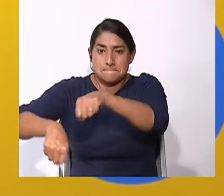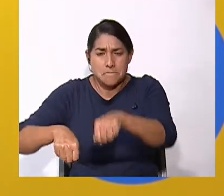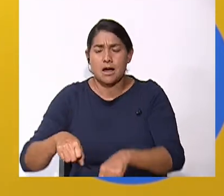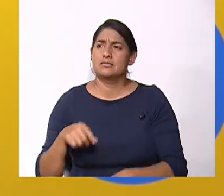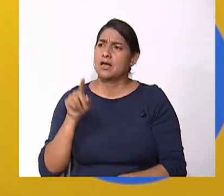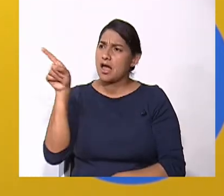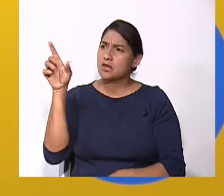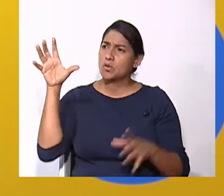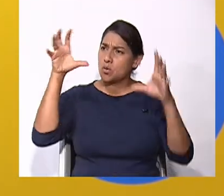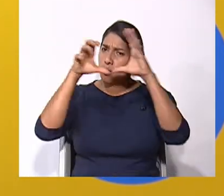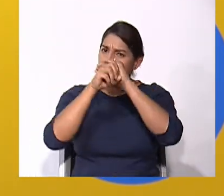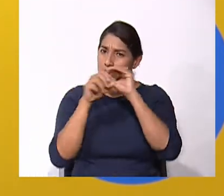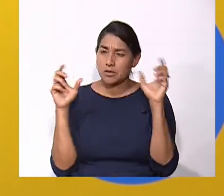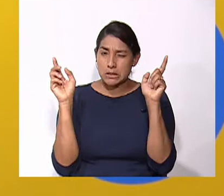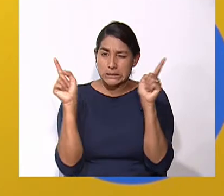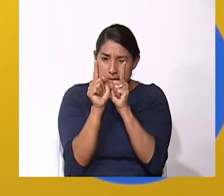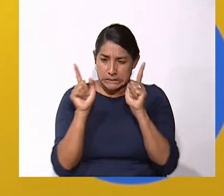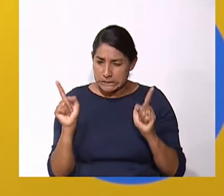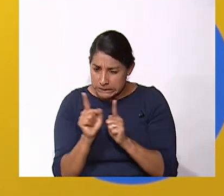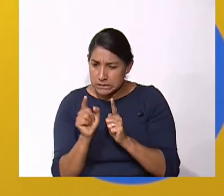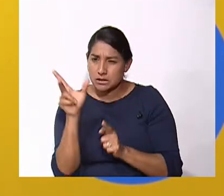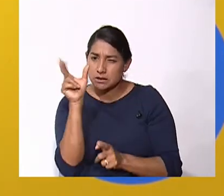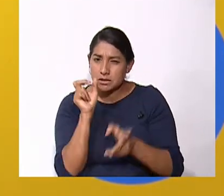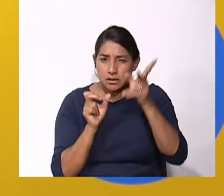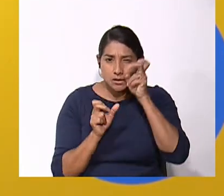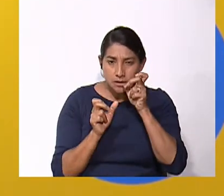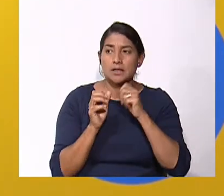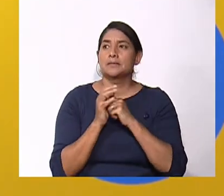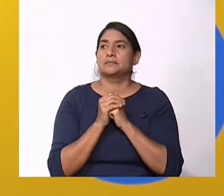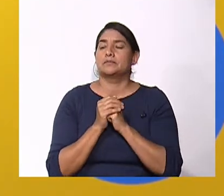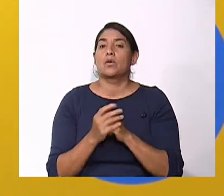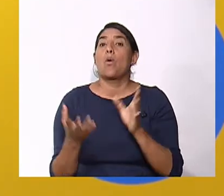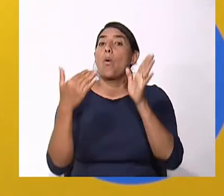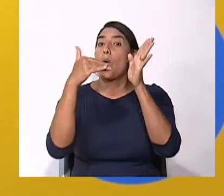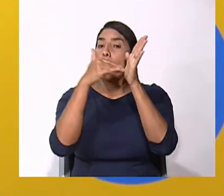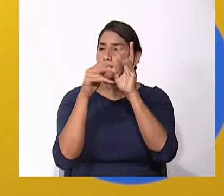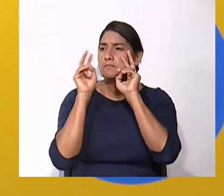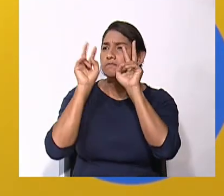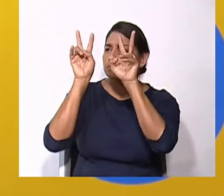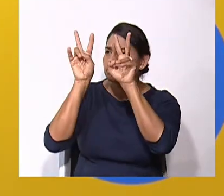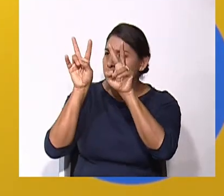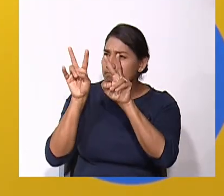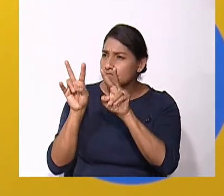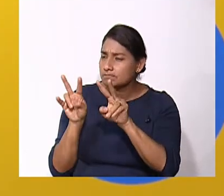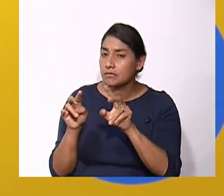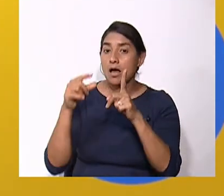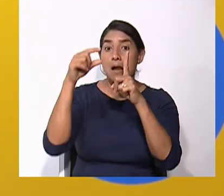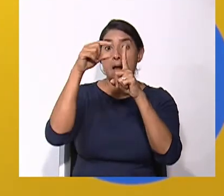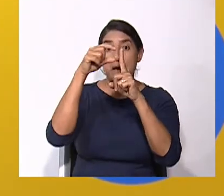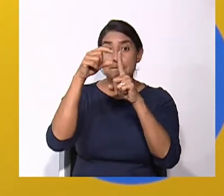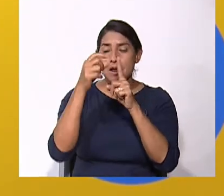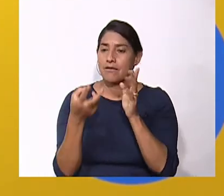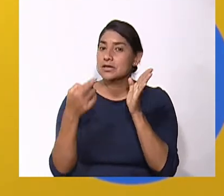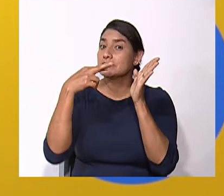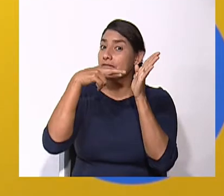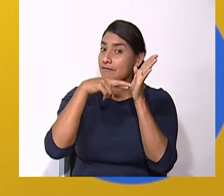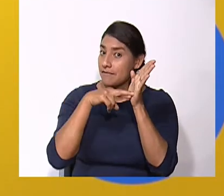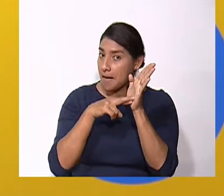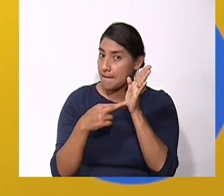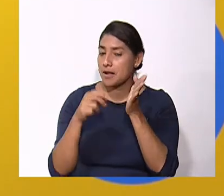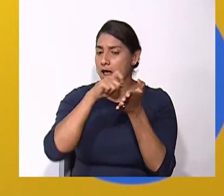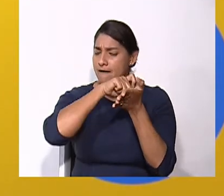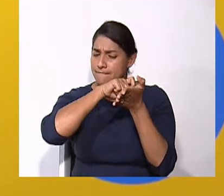grandes rasgos y según lo que leímos y escuchamos. Vamos a analizar las palabras que se nos repiten,